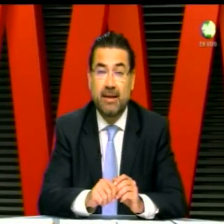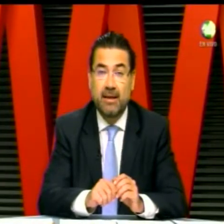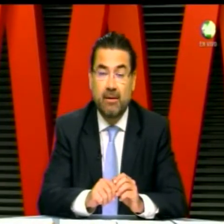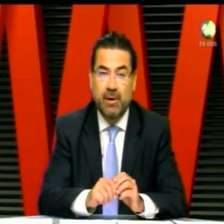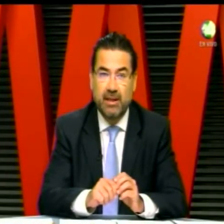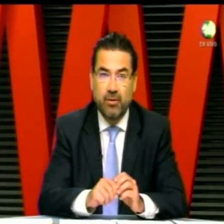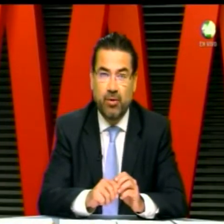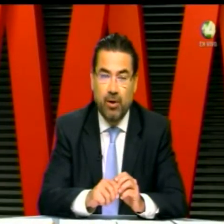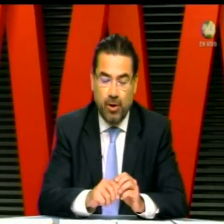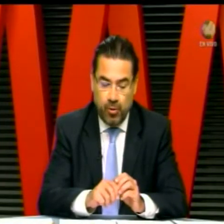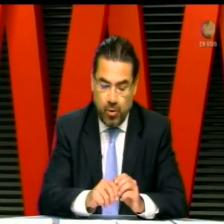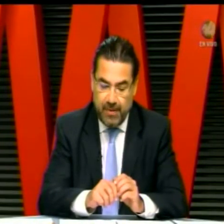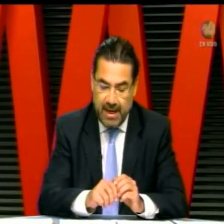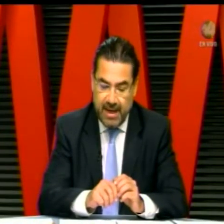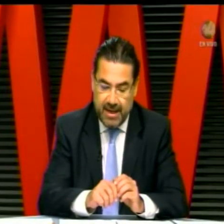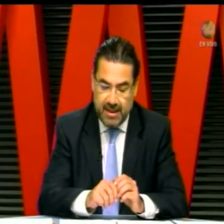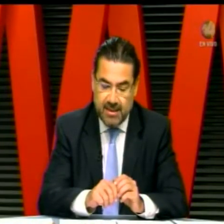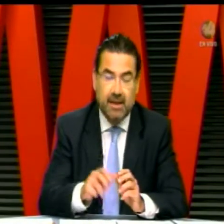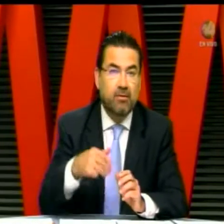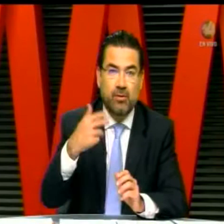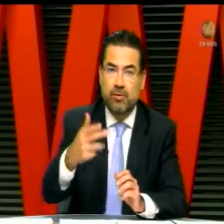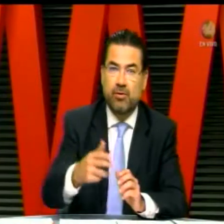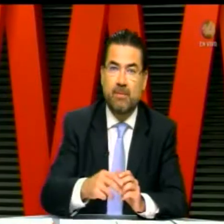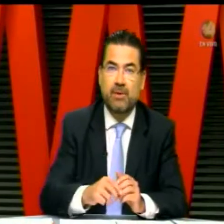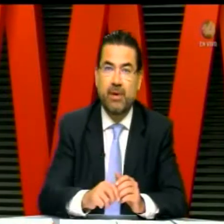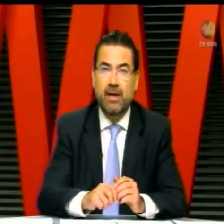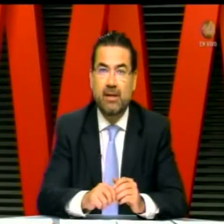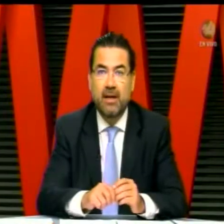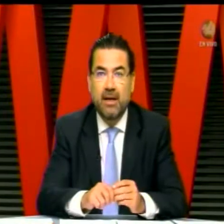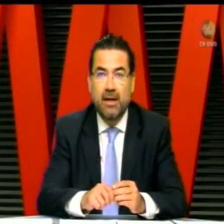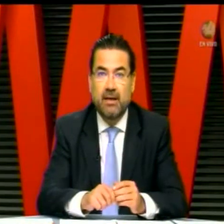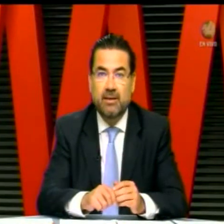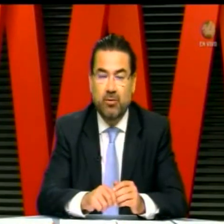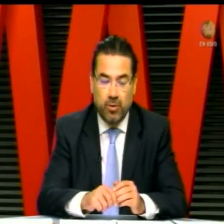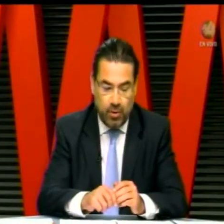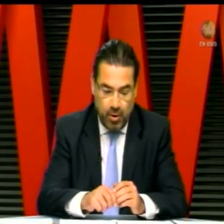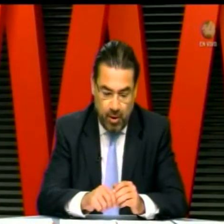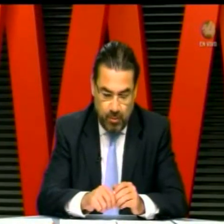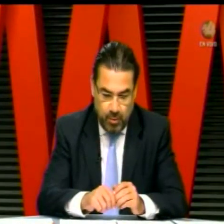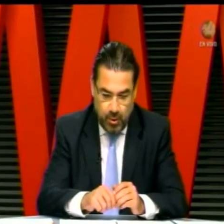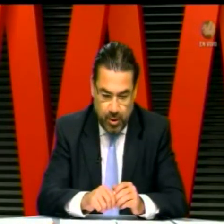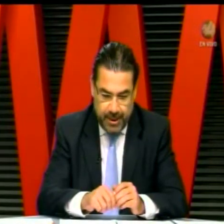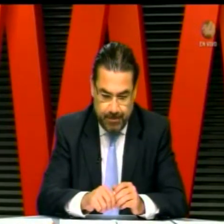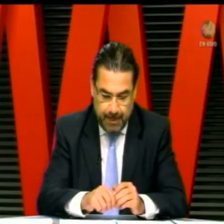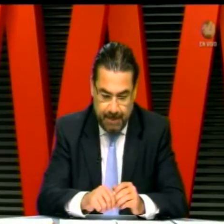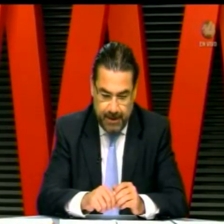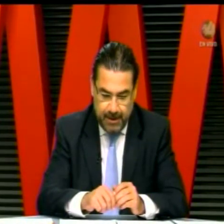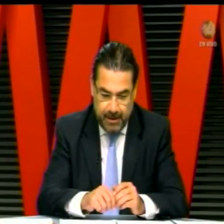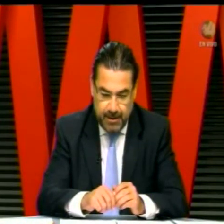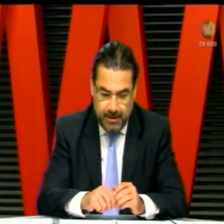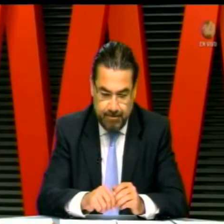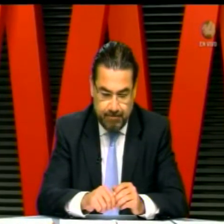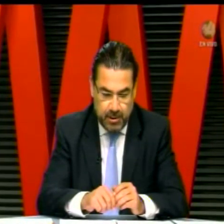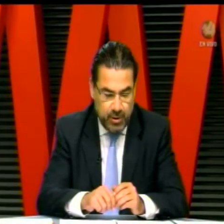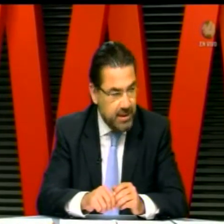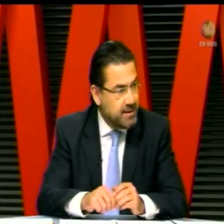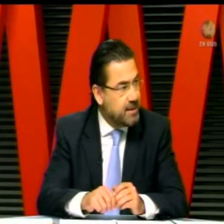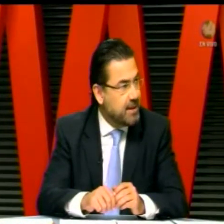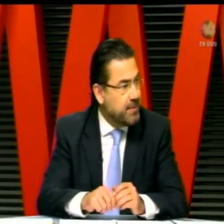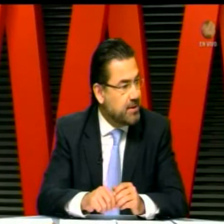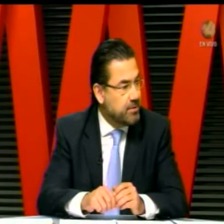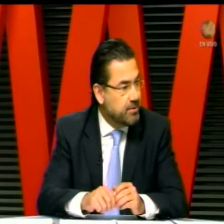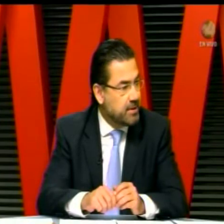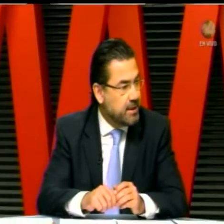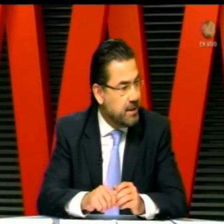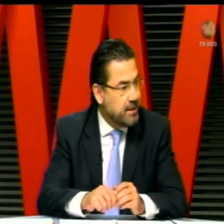Araiza del partido Nueva Alianza. Carlos Orozco lo vamos a oír en el segundo bloque. Luis,